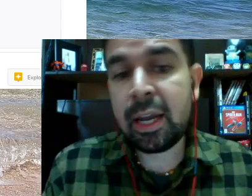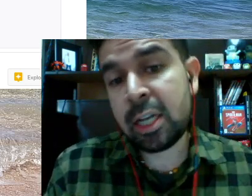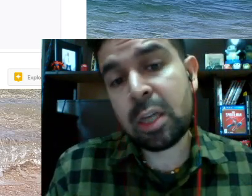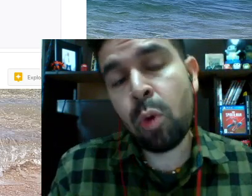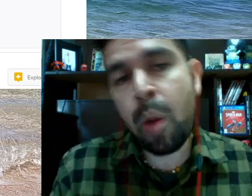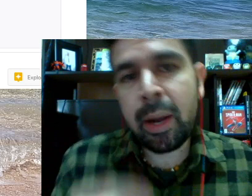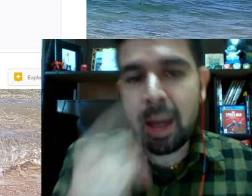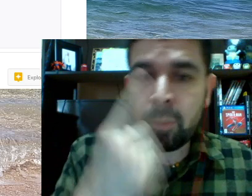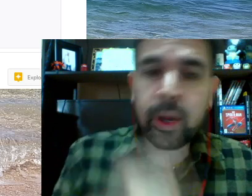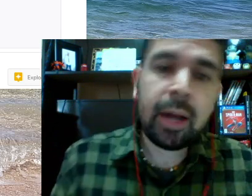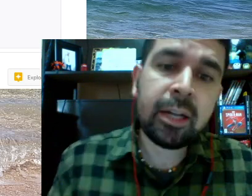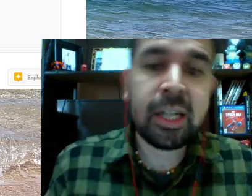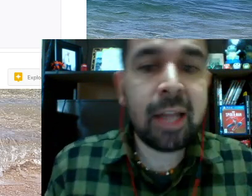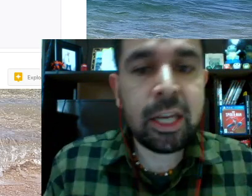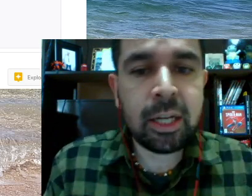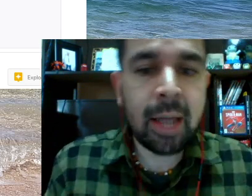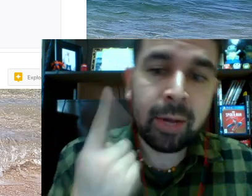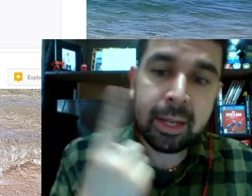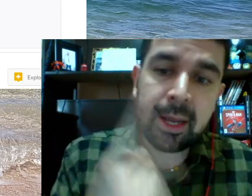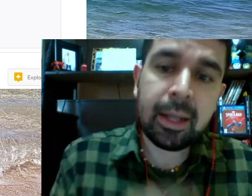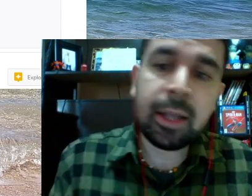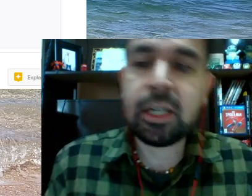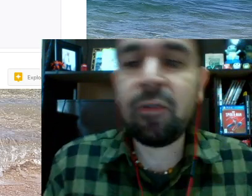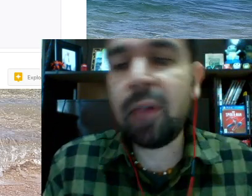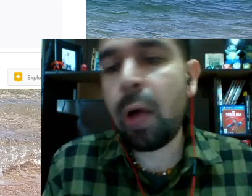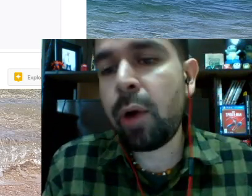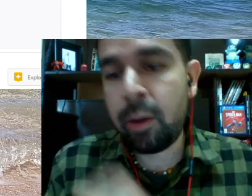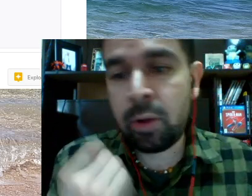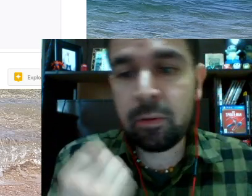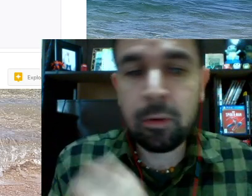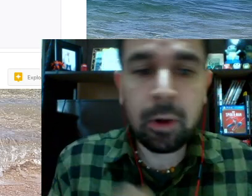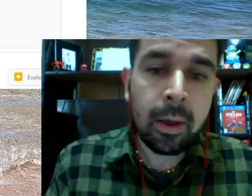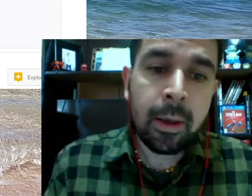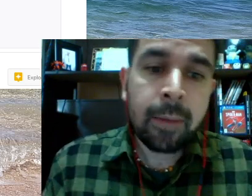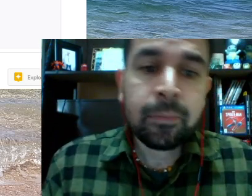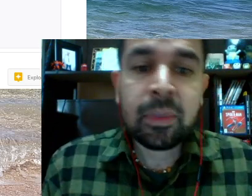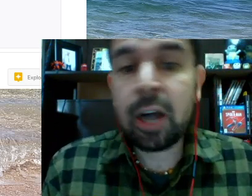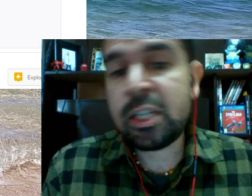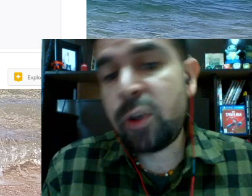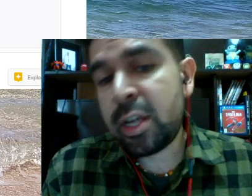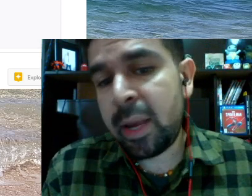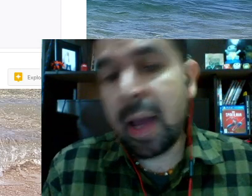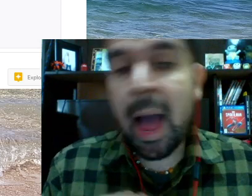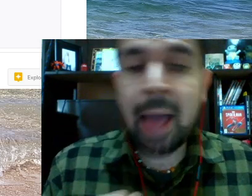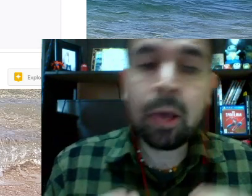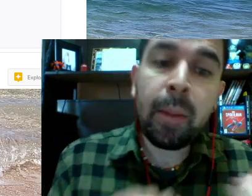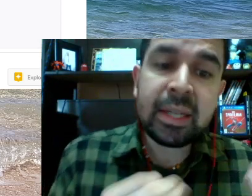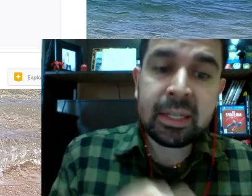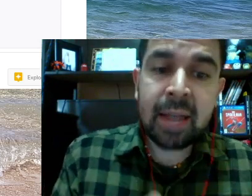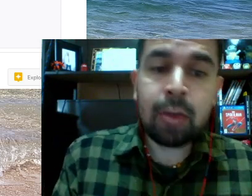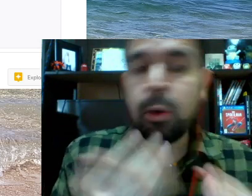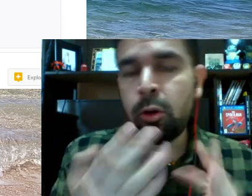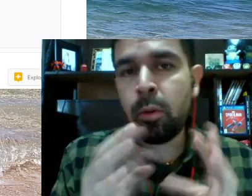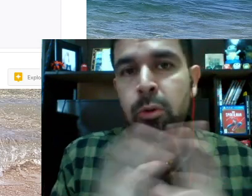el director woman hay una mujer ver sale ya no hay una leyenda del software hay una flor de lares strange meant hay hombres